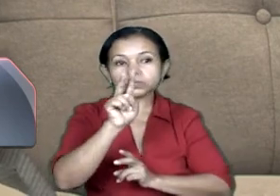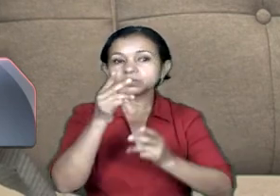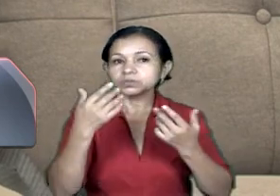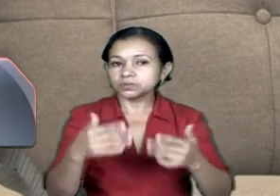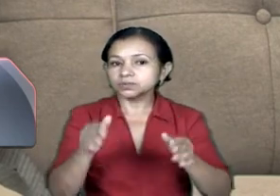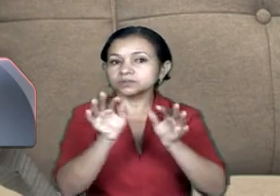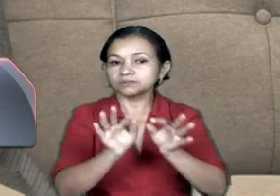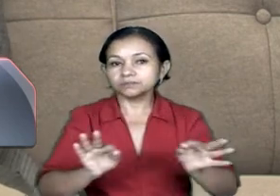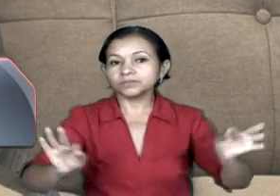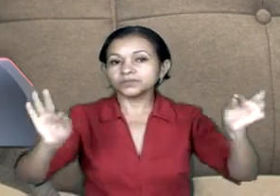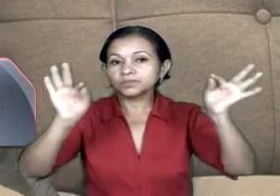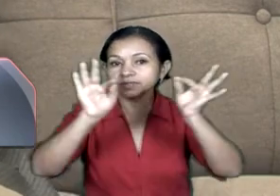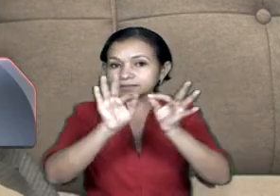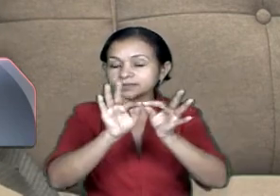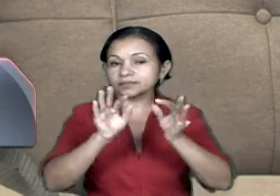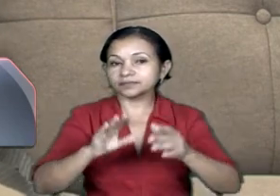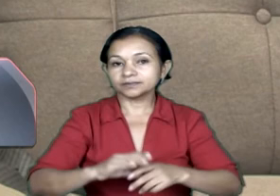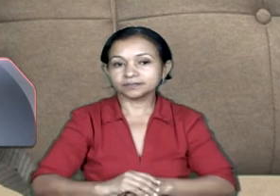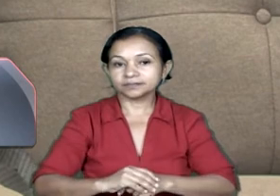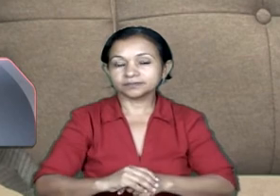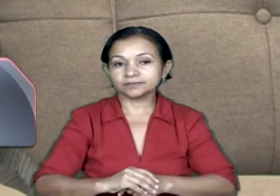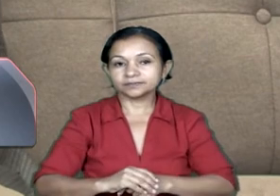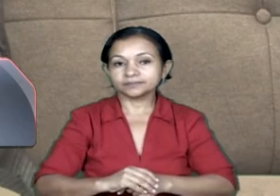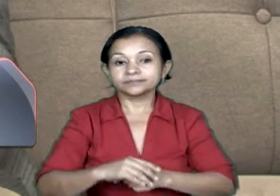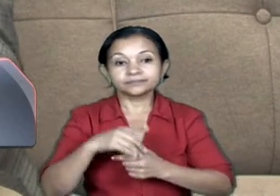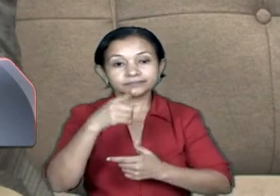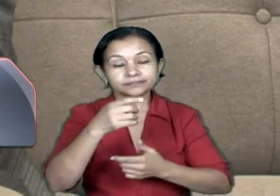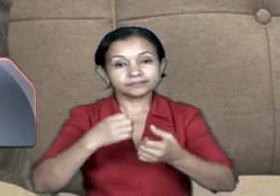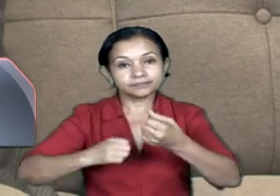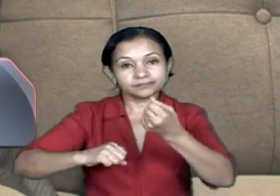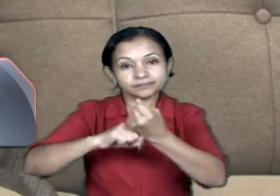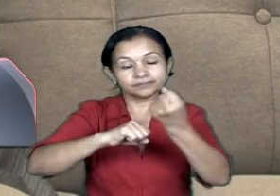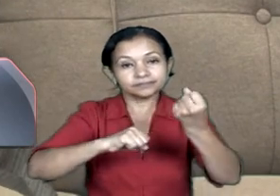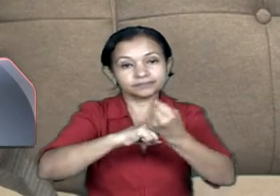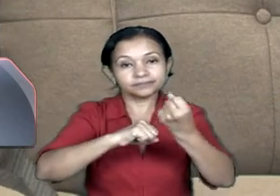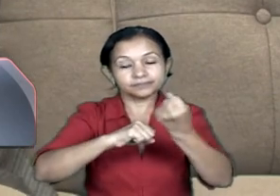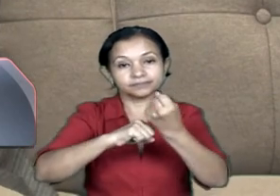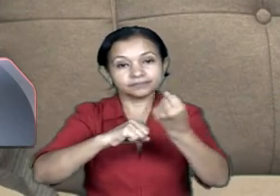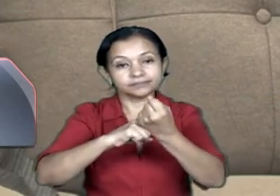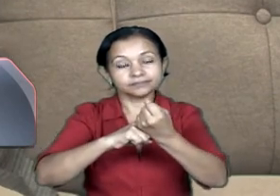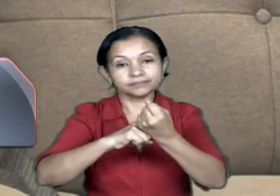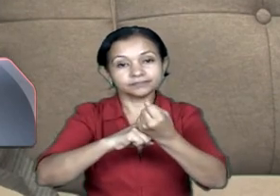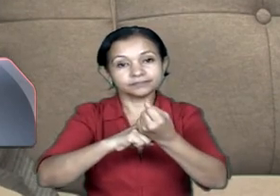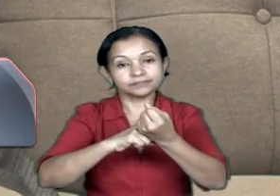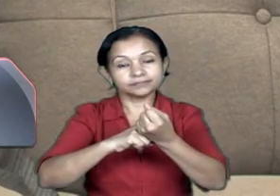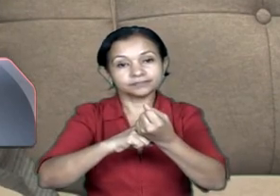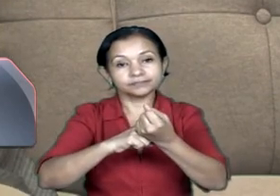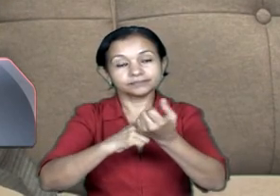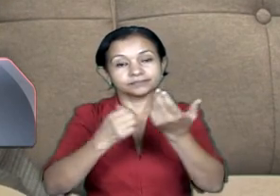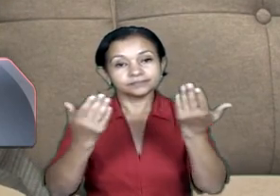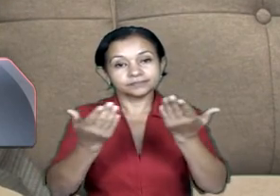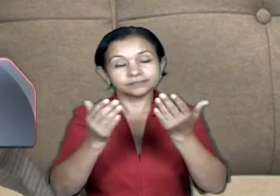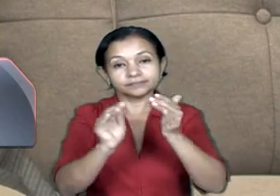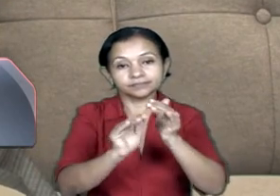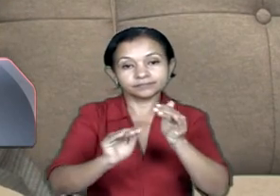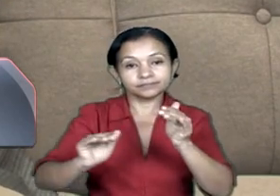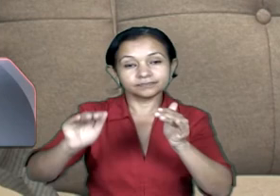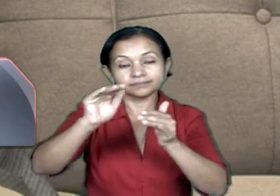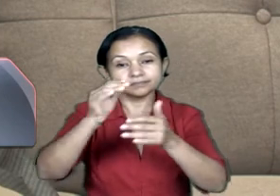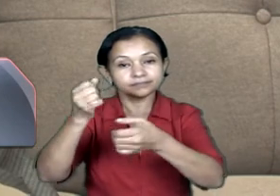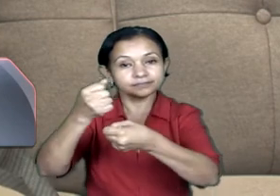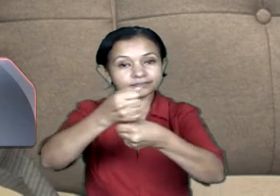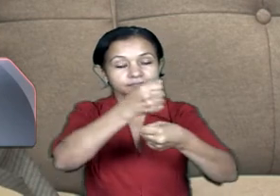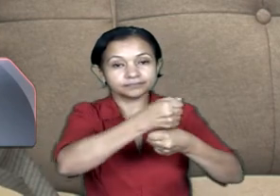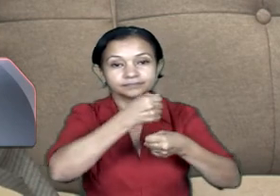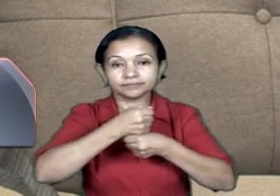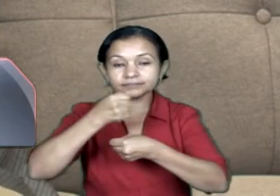Y porque eso es para apoyarles a elevar su productividad